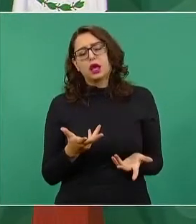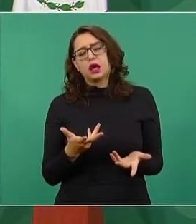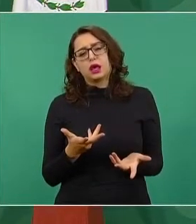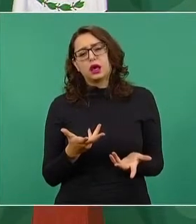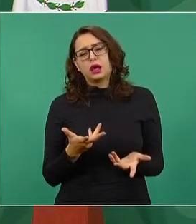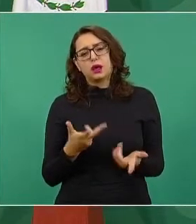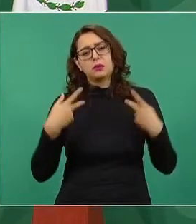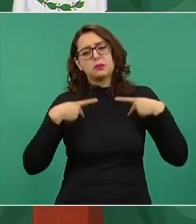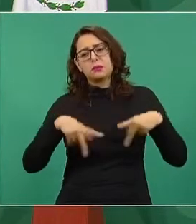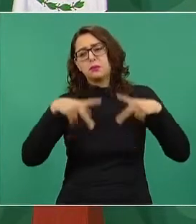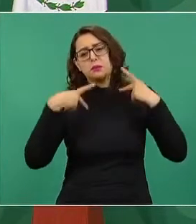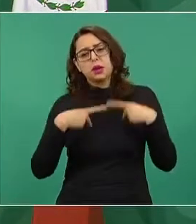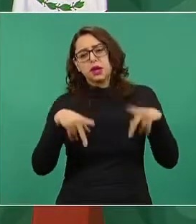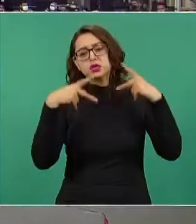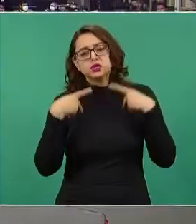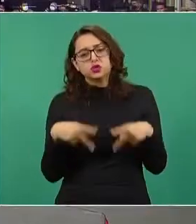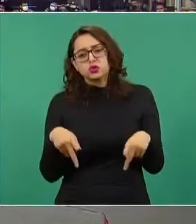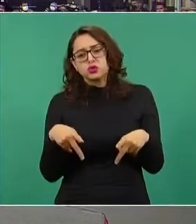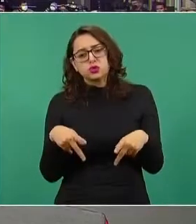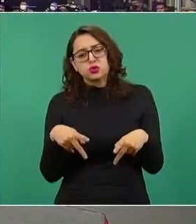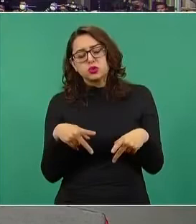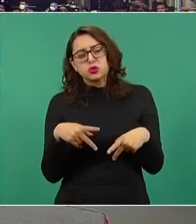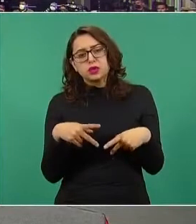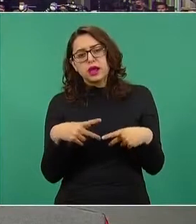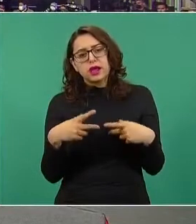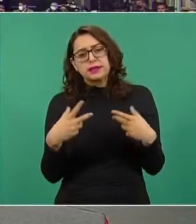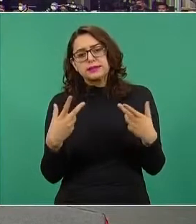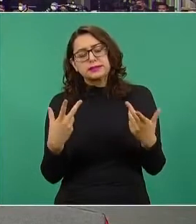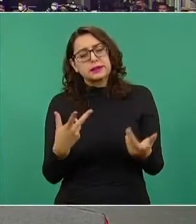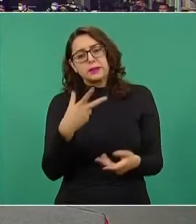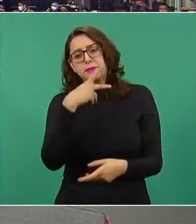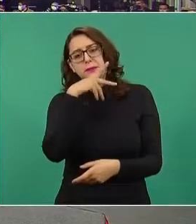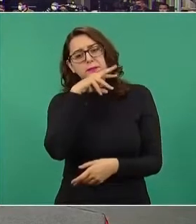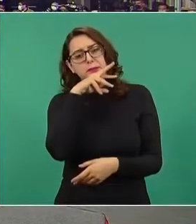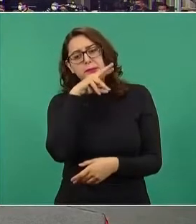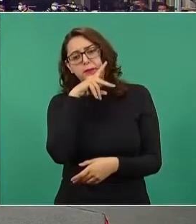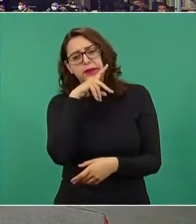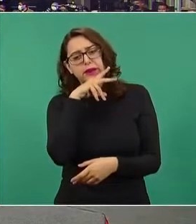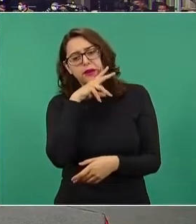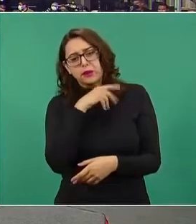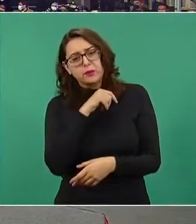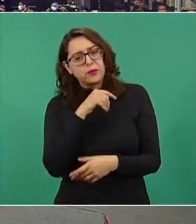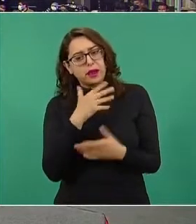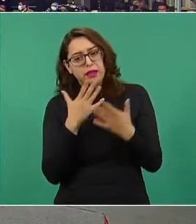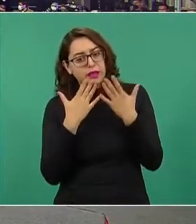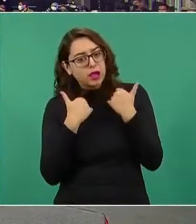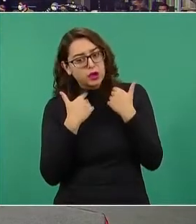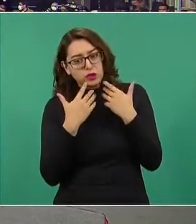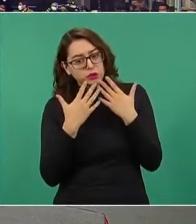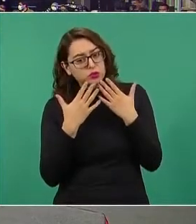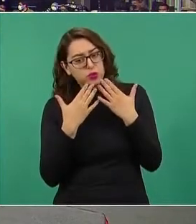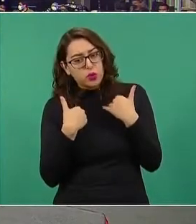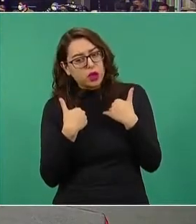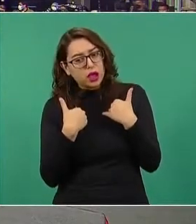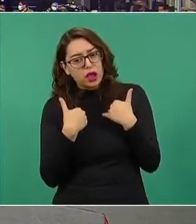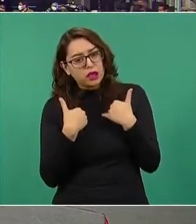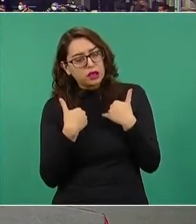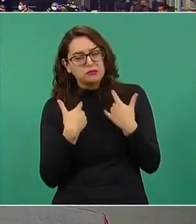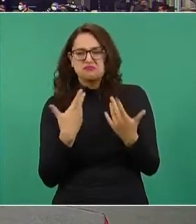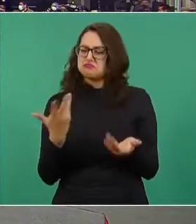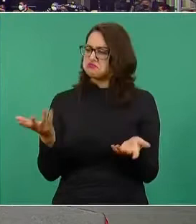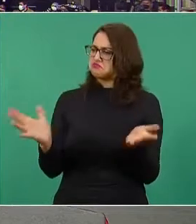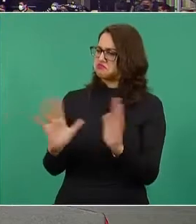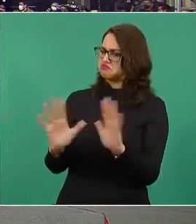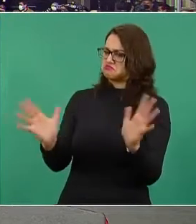están preocupados por que va a ser… No, nada, absolutamente. No va a haber más. Hay